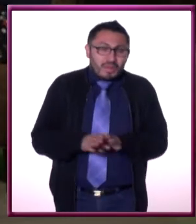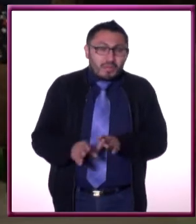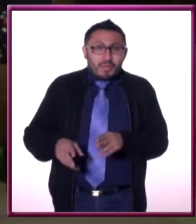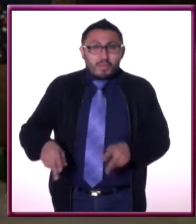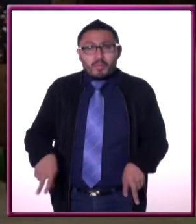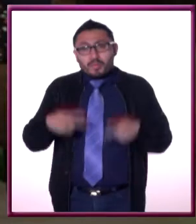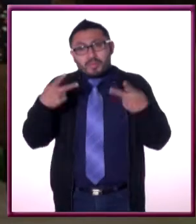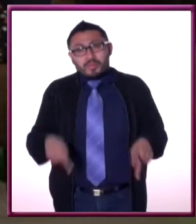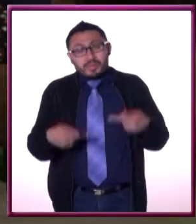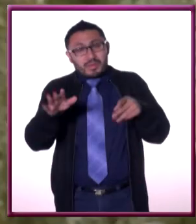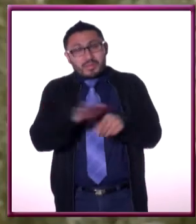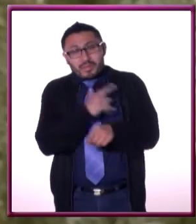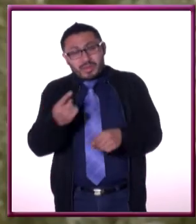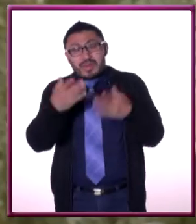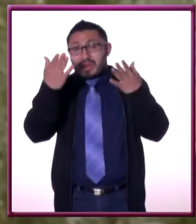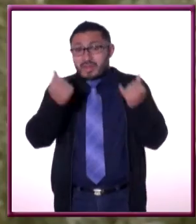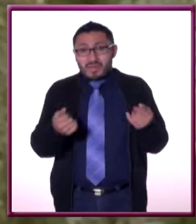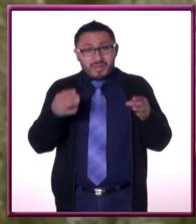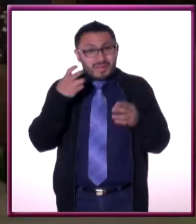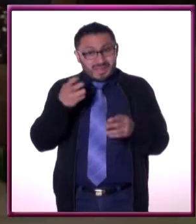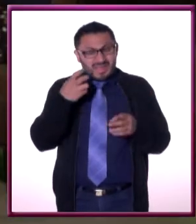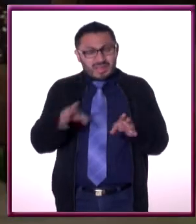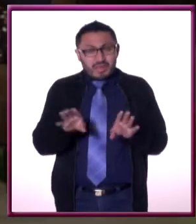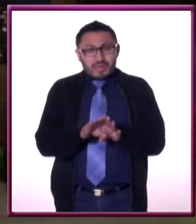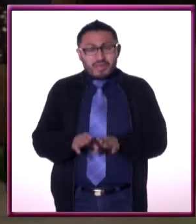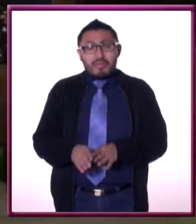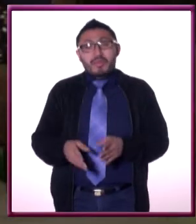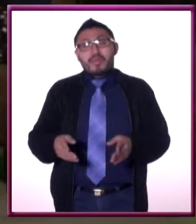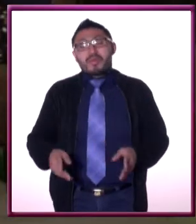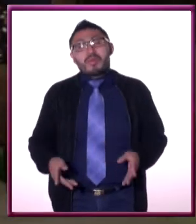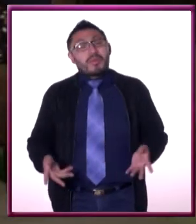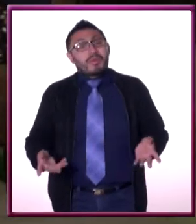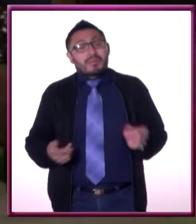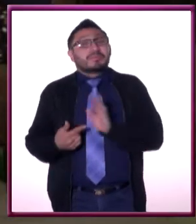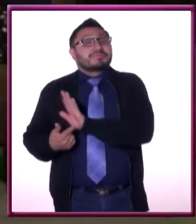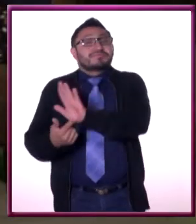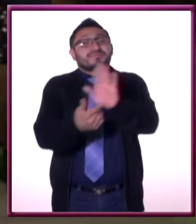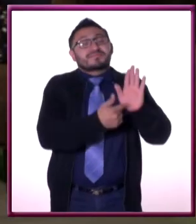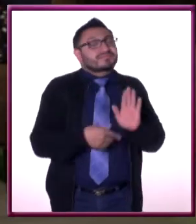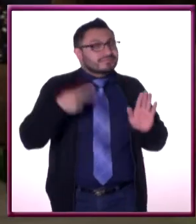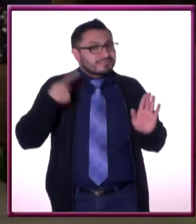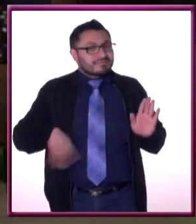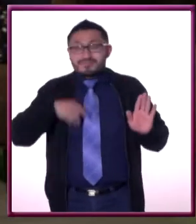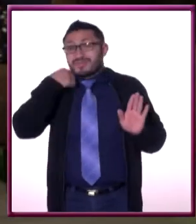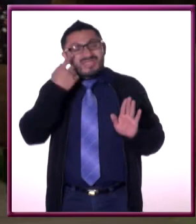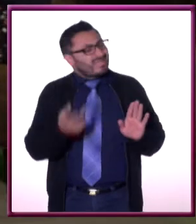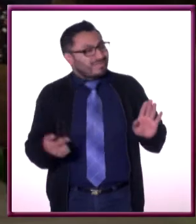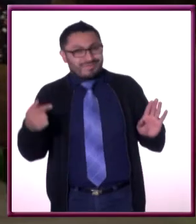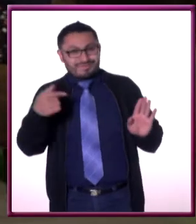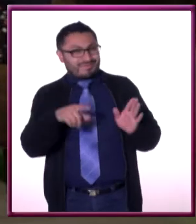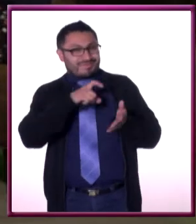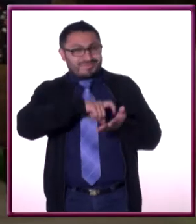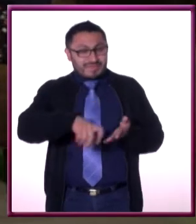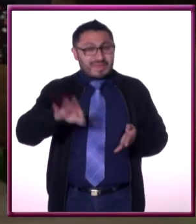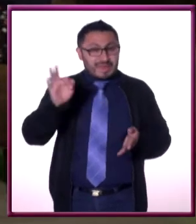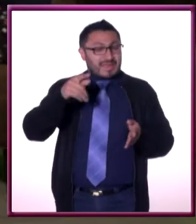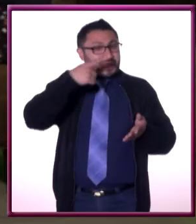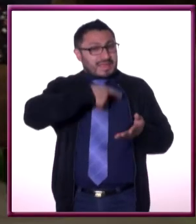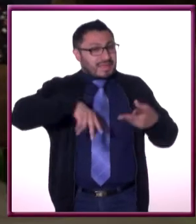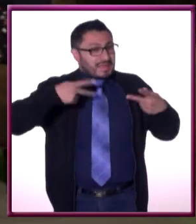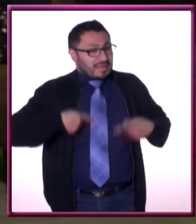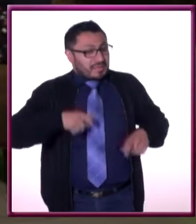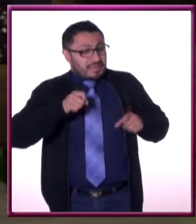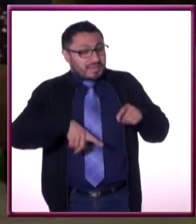de comercializarlo porque no existe esta demanda de las personas, ¿no? Tal vez el productor es el que los